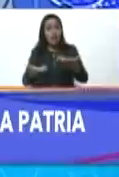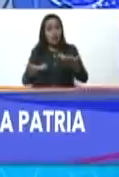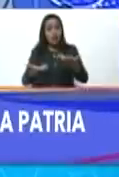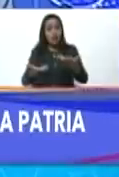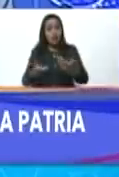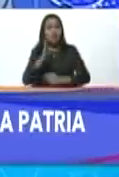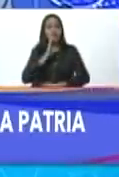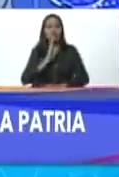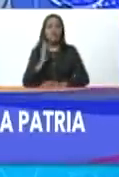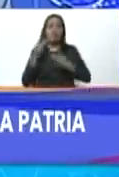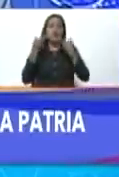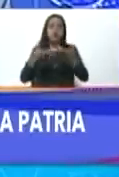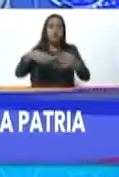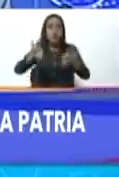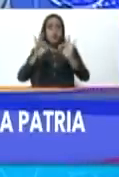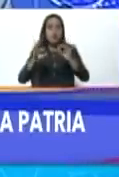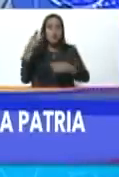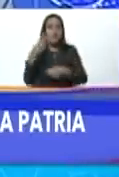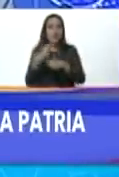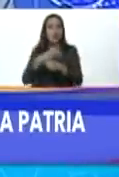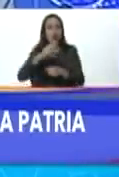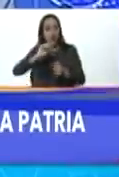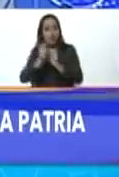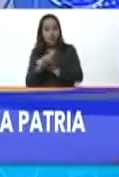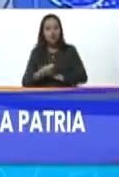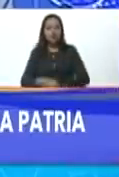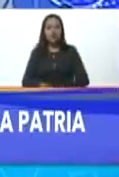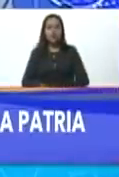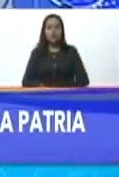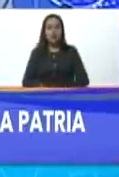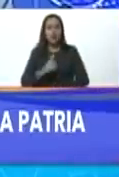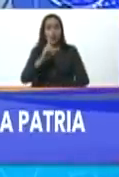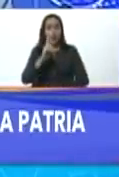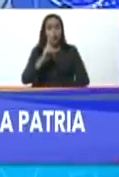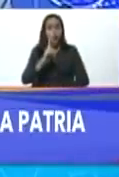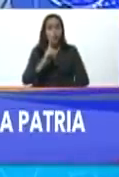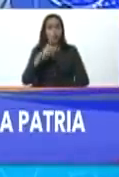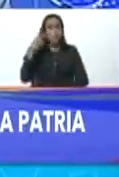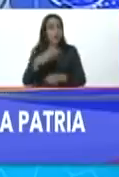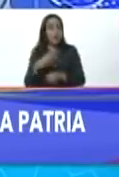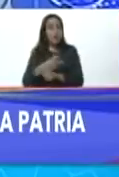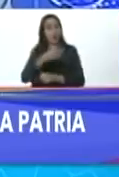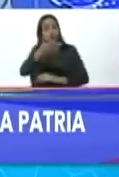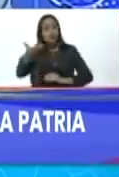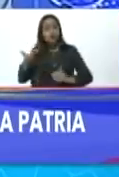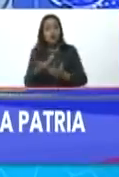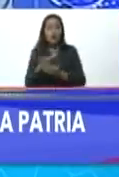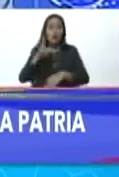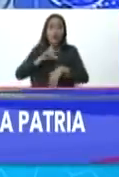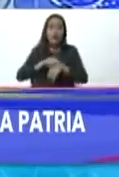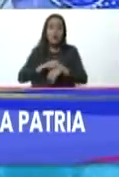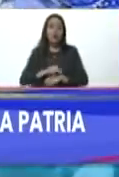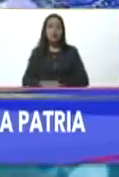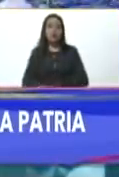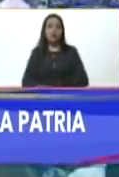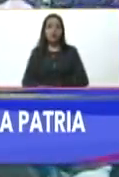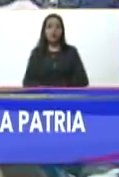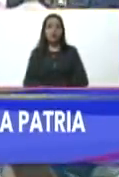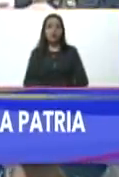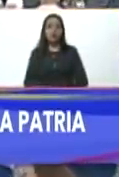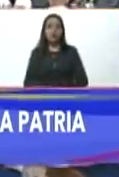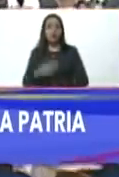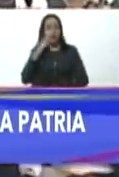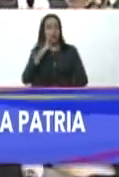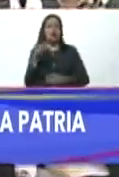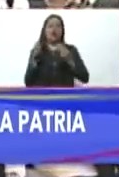bono especial en petro convertible, de un petro para todos los médicos y médicas en su día. Vamos a ver cómo